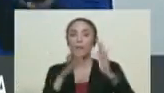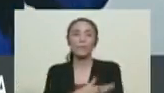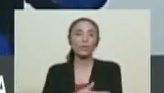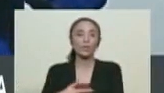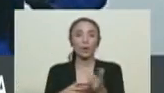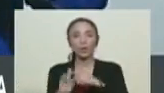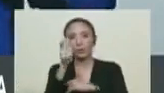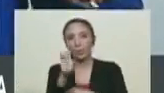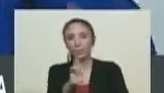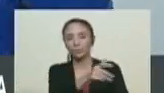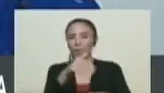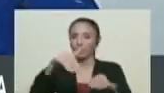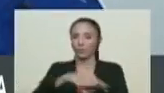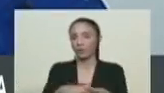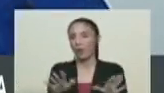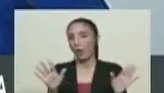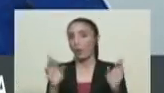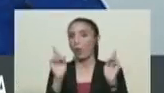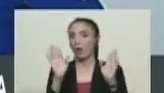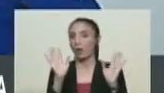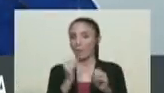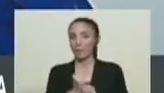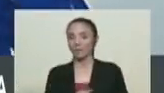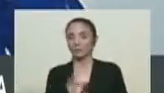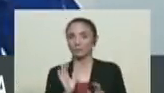quiero. Esperemos.